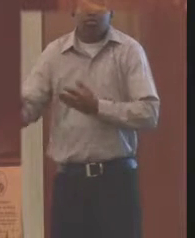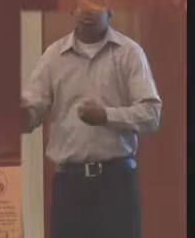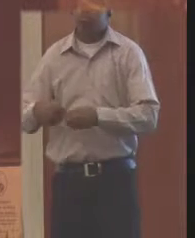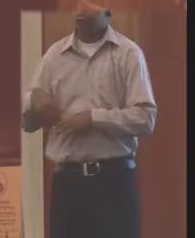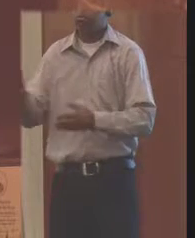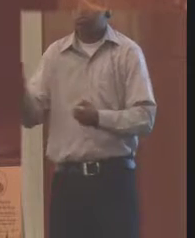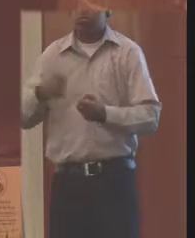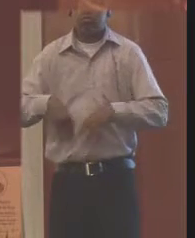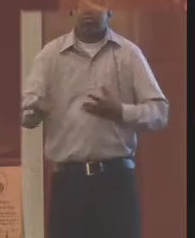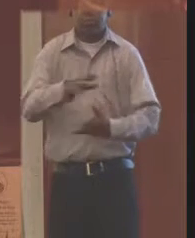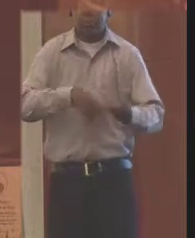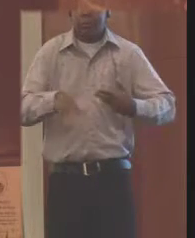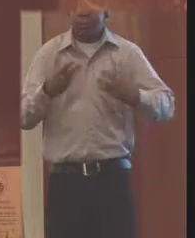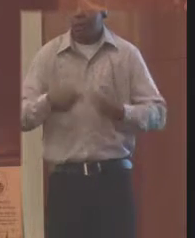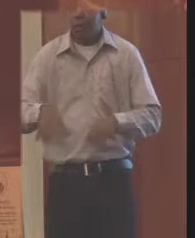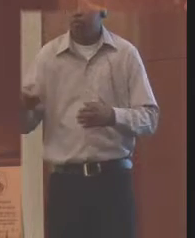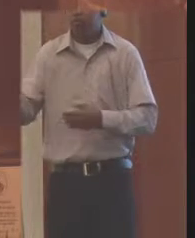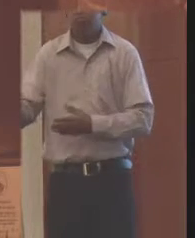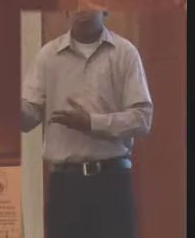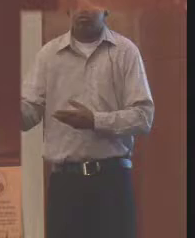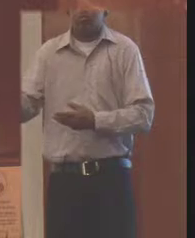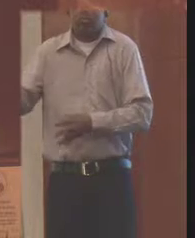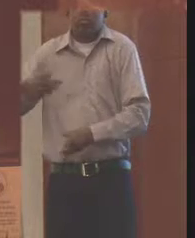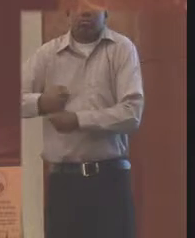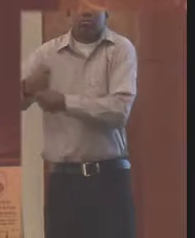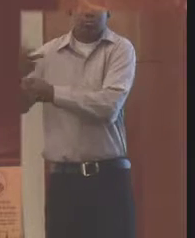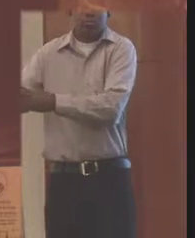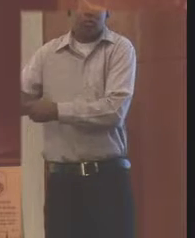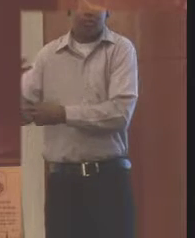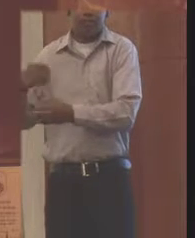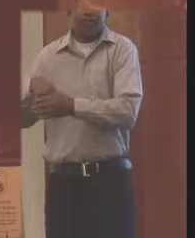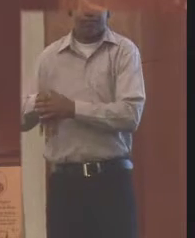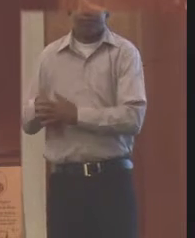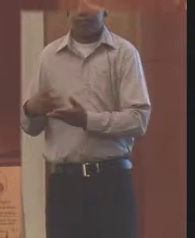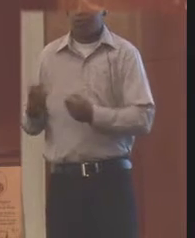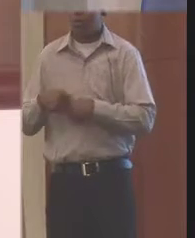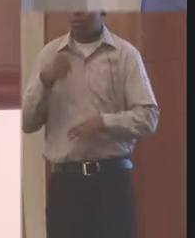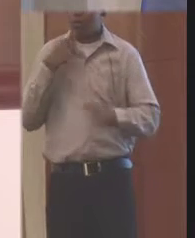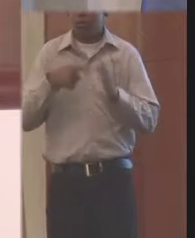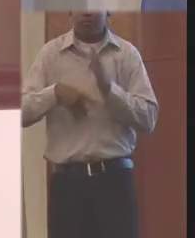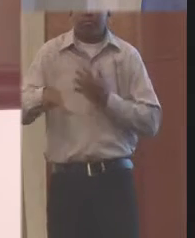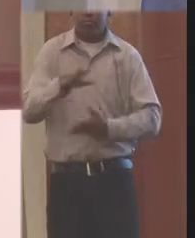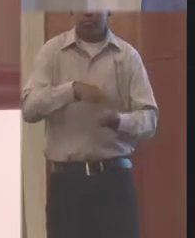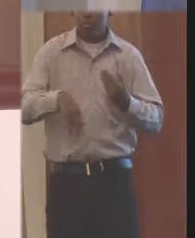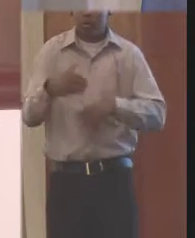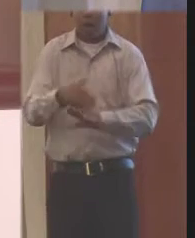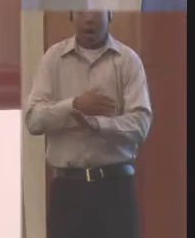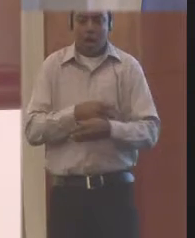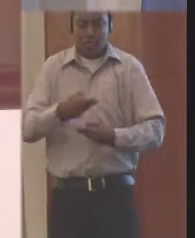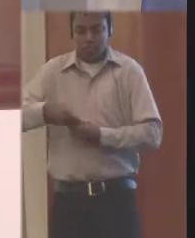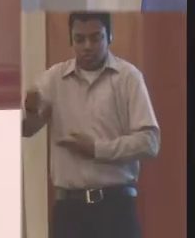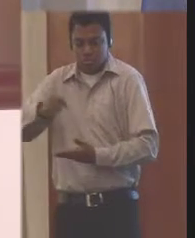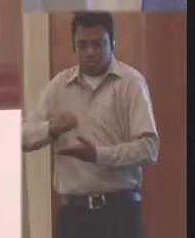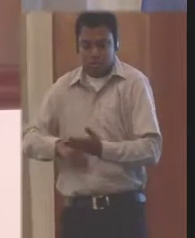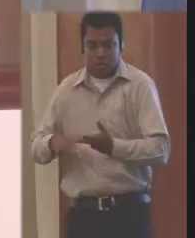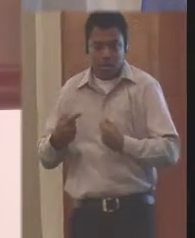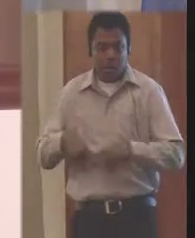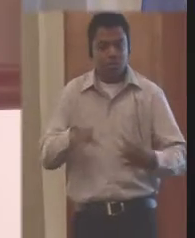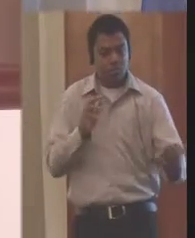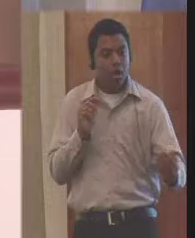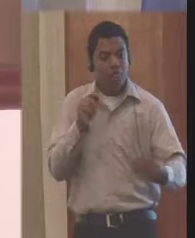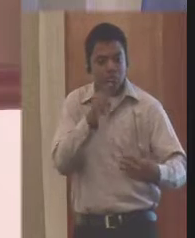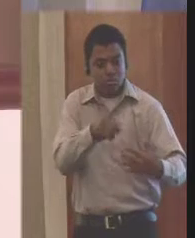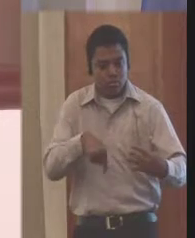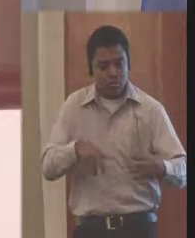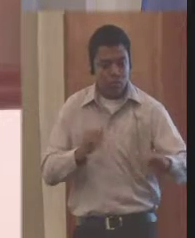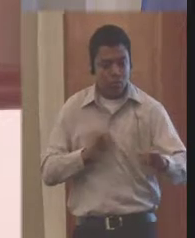definido, caso ocurra un evento dentro de las características del contrato. Y aquí no hablamos solo de riesgos catastróficos, pero también riesgos